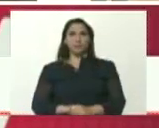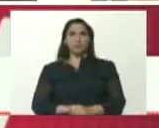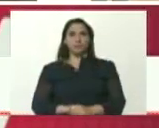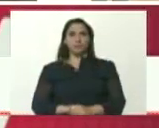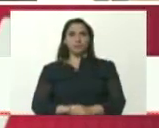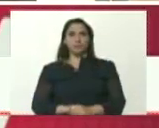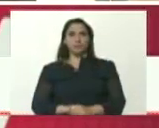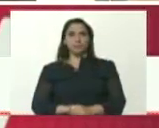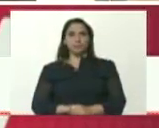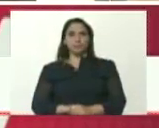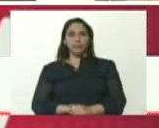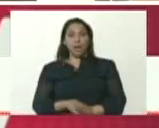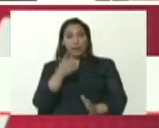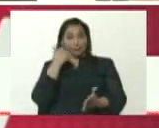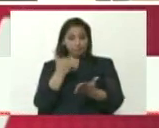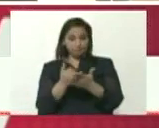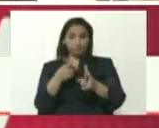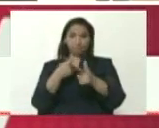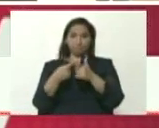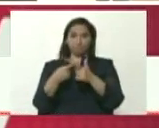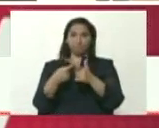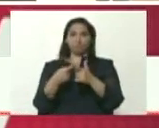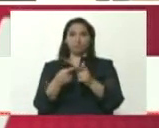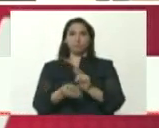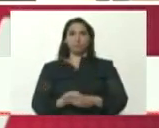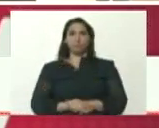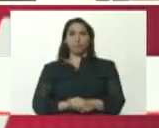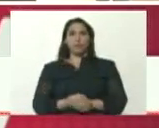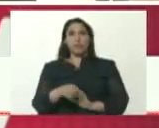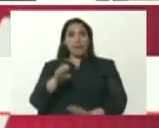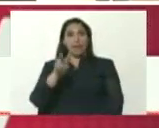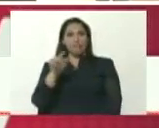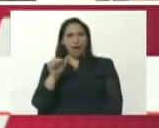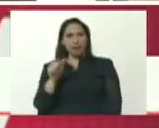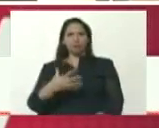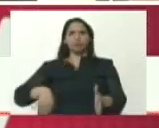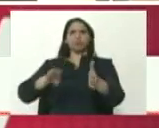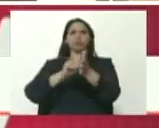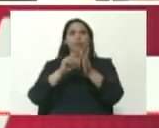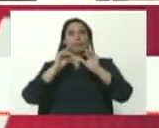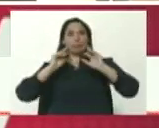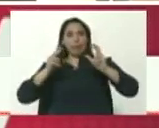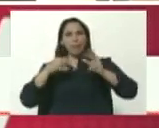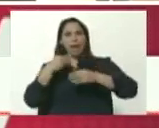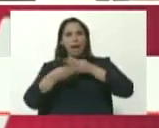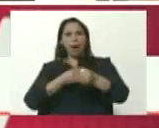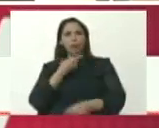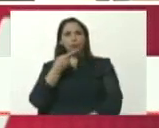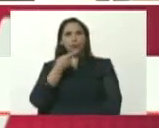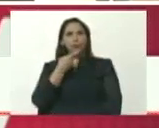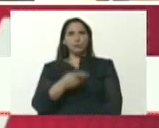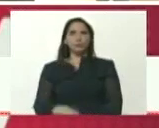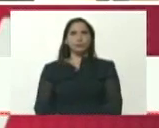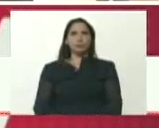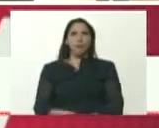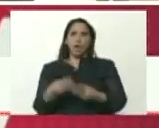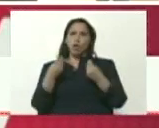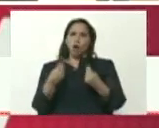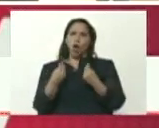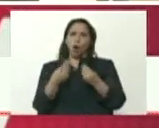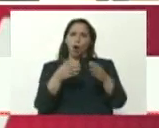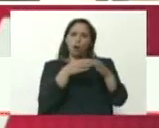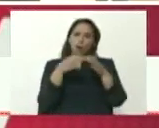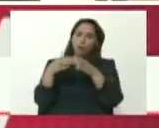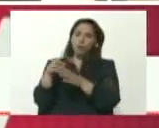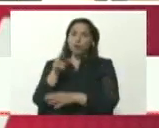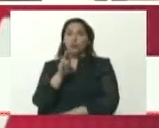Exactamente. Entonces, fíjate, yo quería, como Eva trajo este tema, hago este comentario, ¿no? ¿Cómo va la organización de